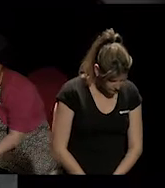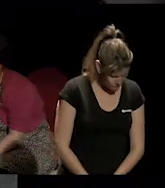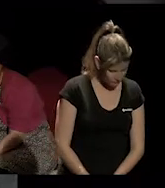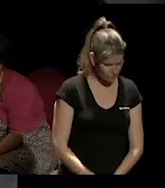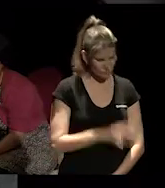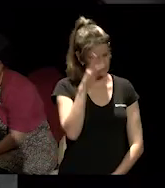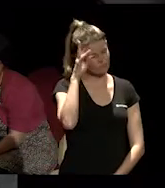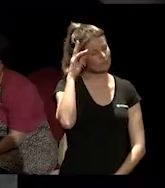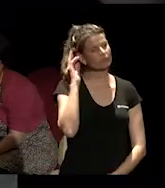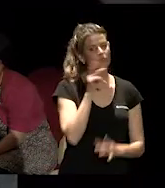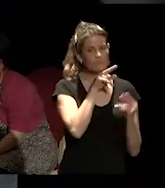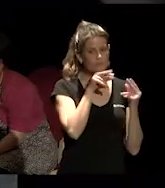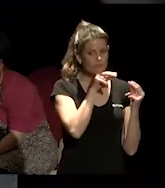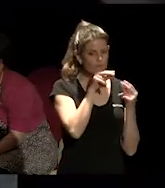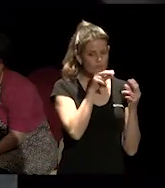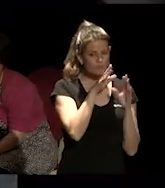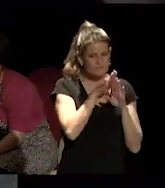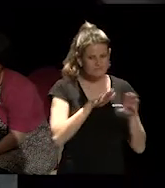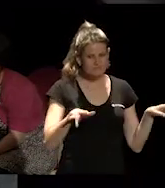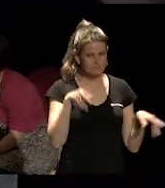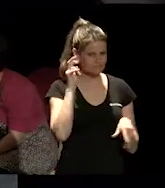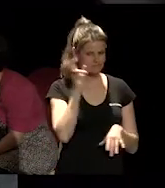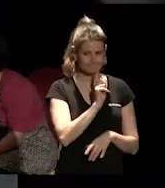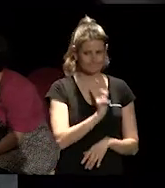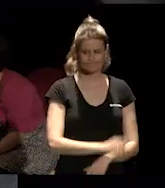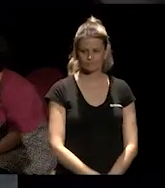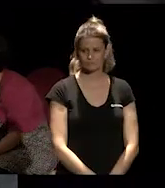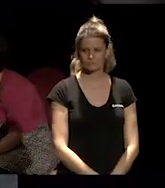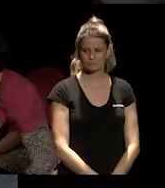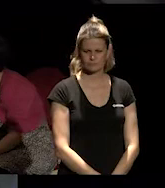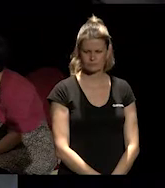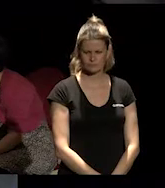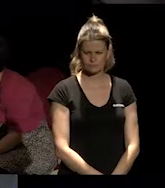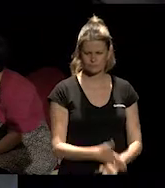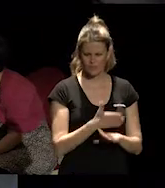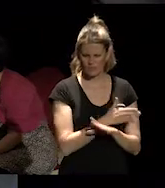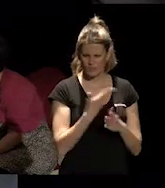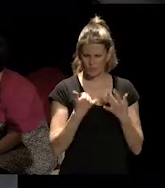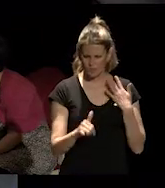me gustaría saltar este vídeo y ir al último. No, al de antes de este.